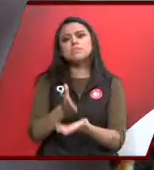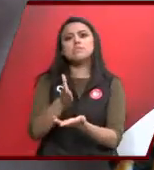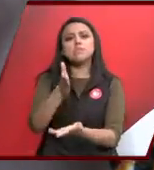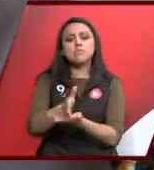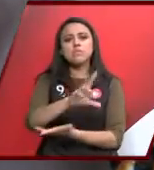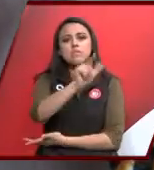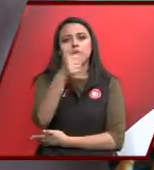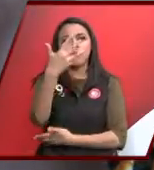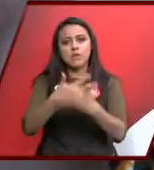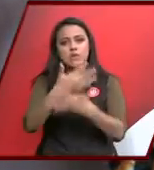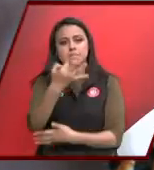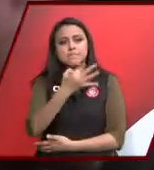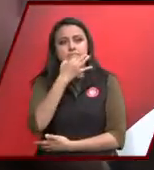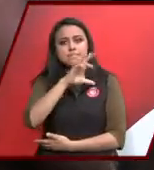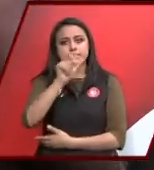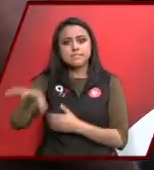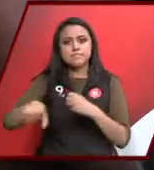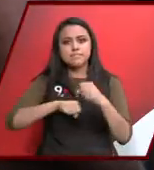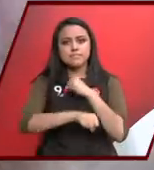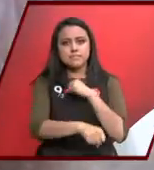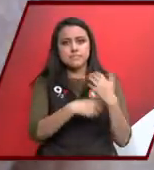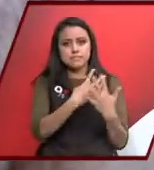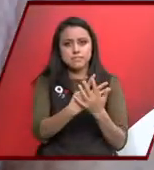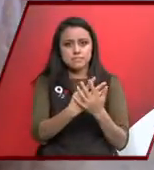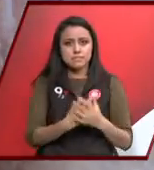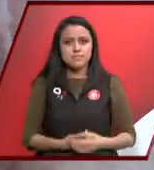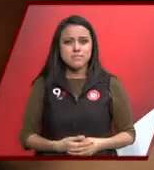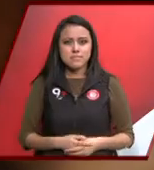minutos después los detuvieron.